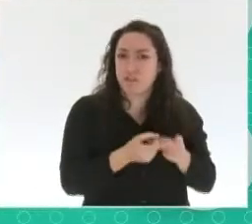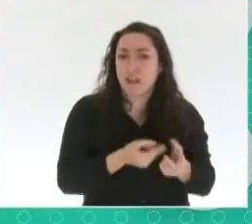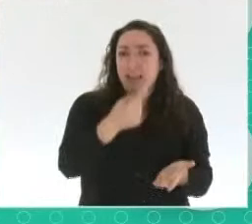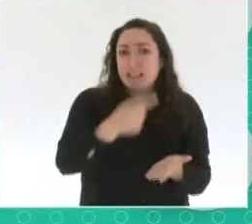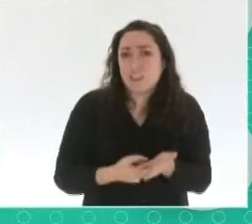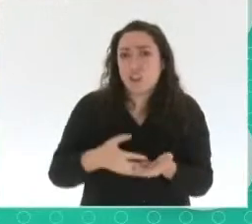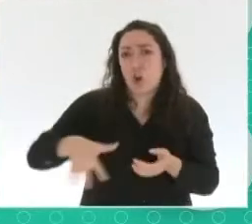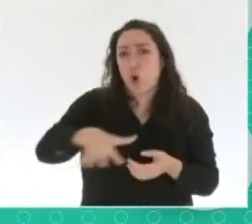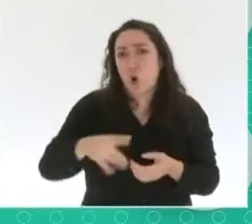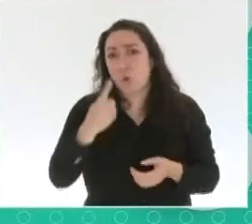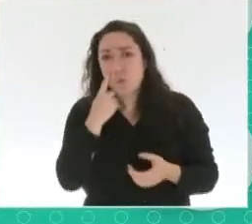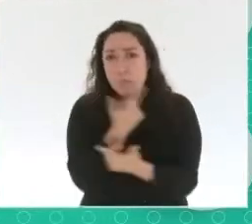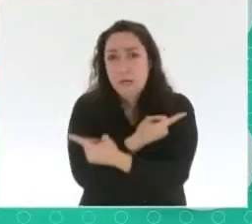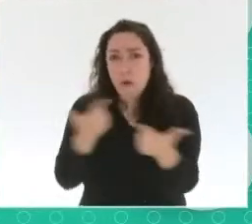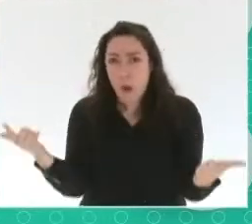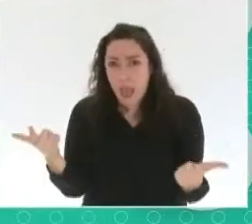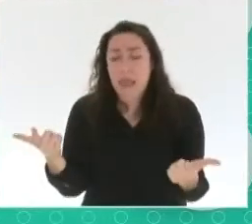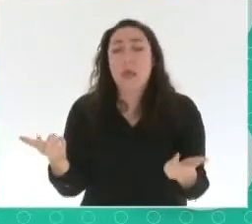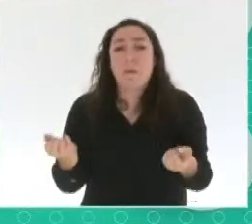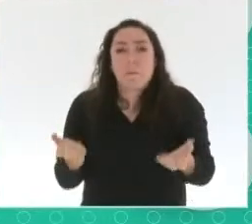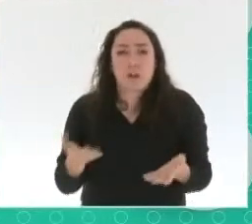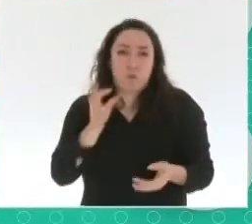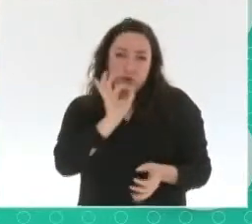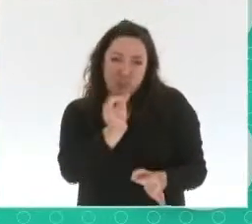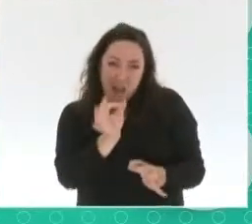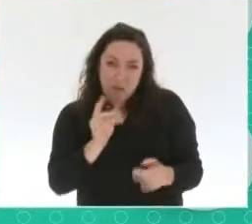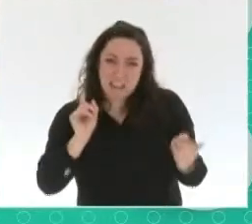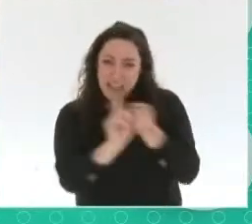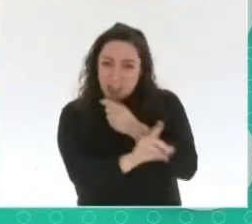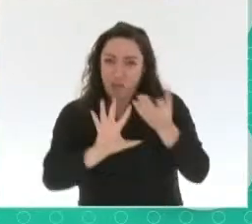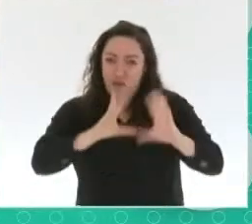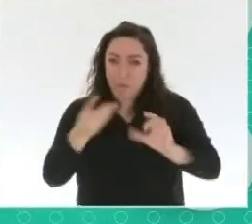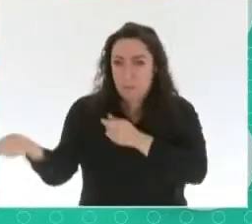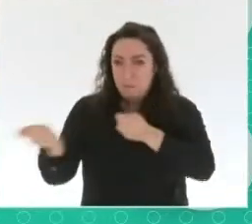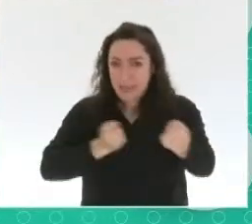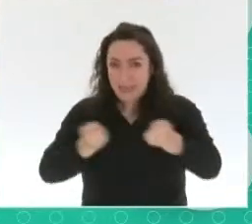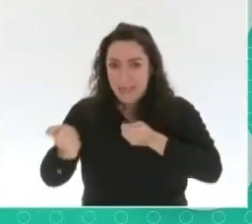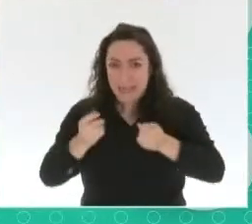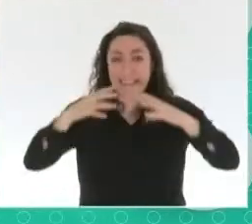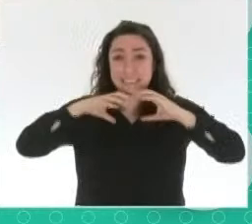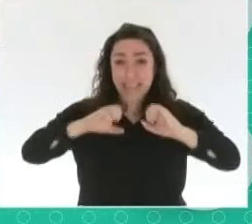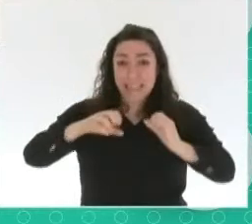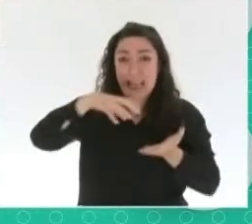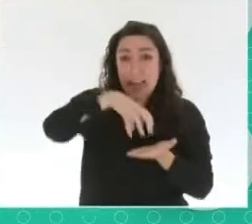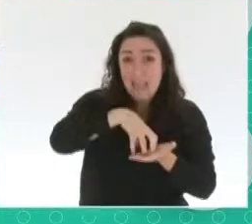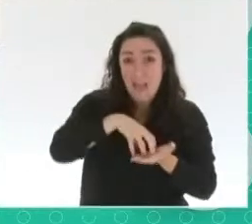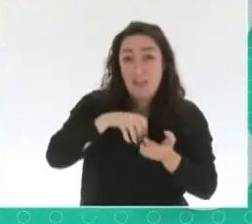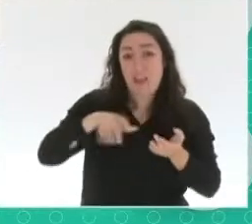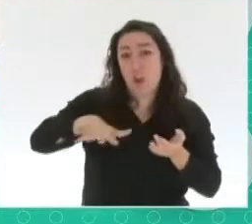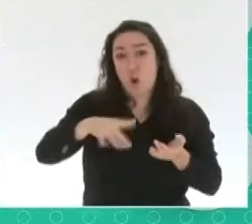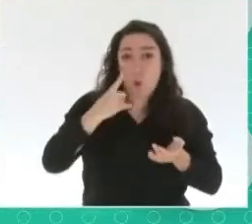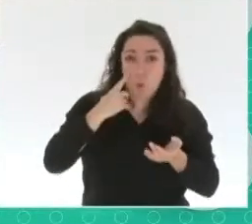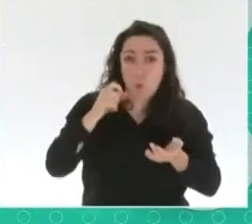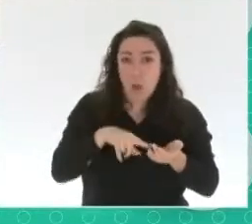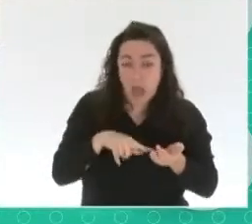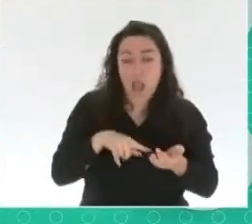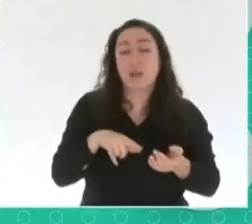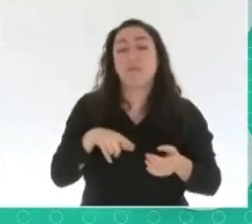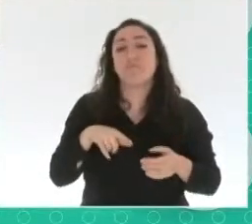como sabés se maneja directamente de una secretaría comunal todos